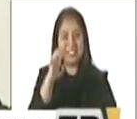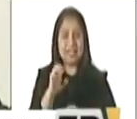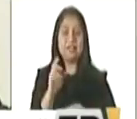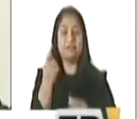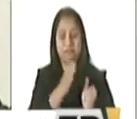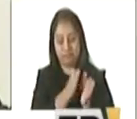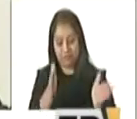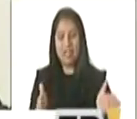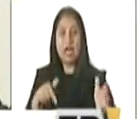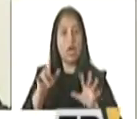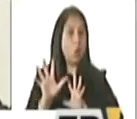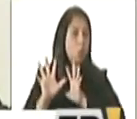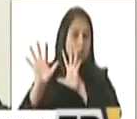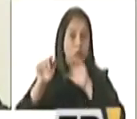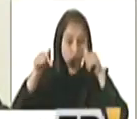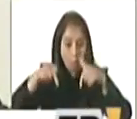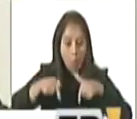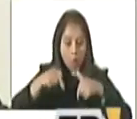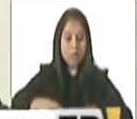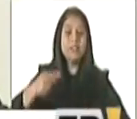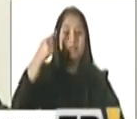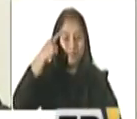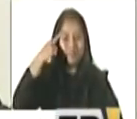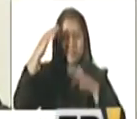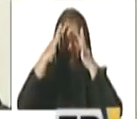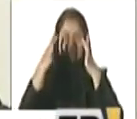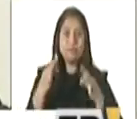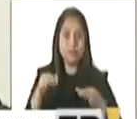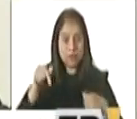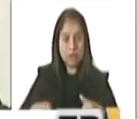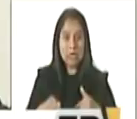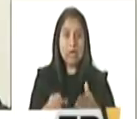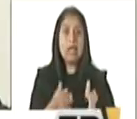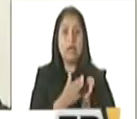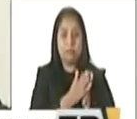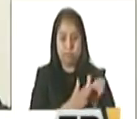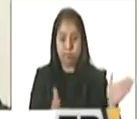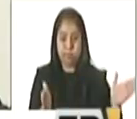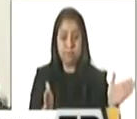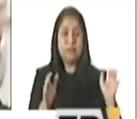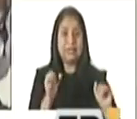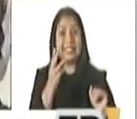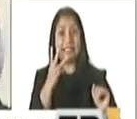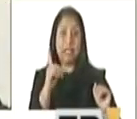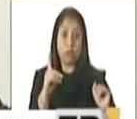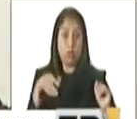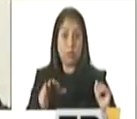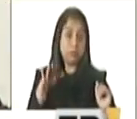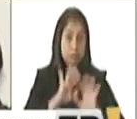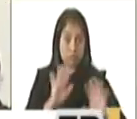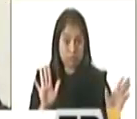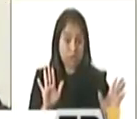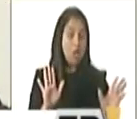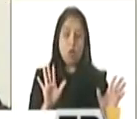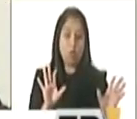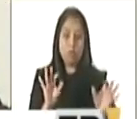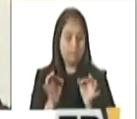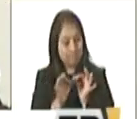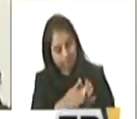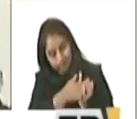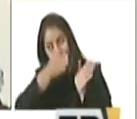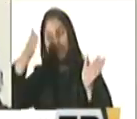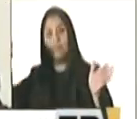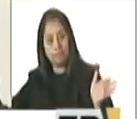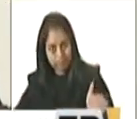hoy nos vimos obligados a tomar de extender el plazo del toque de queda o limitación de